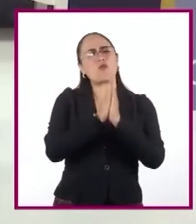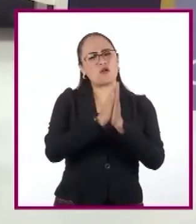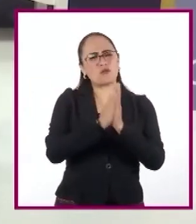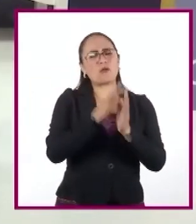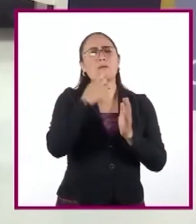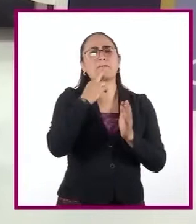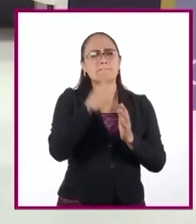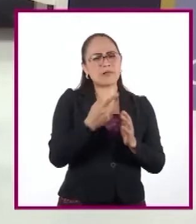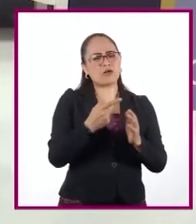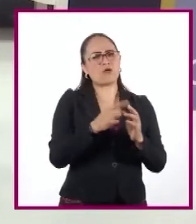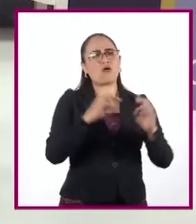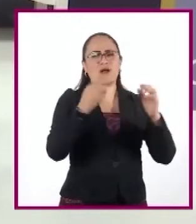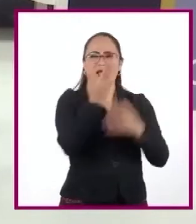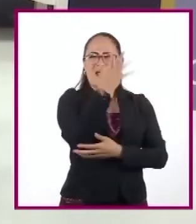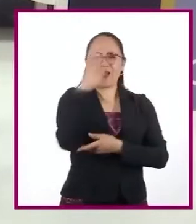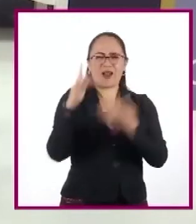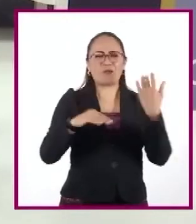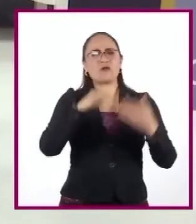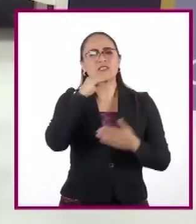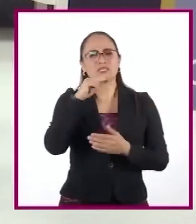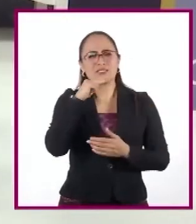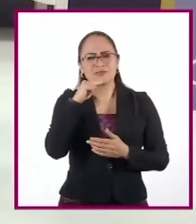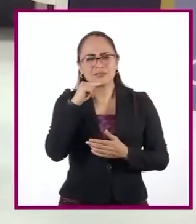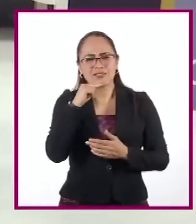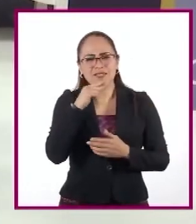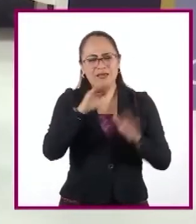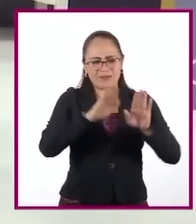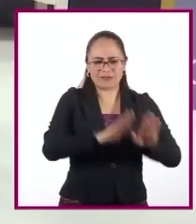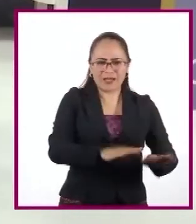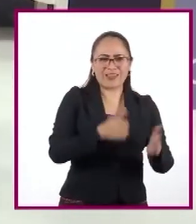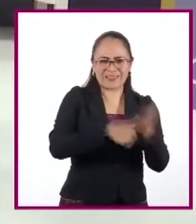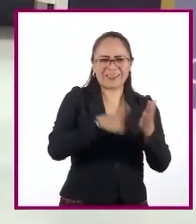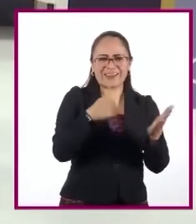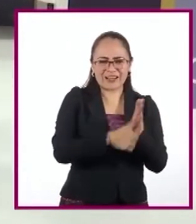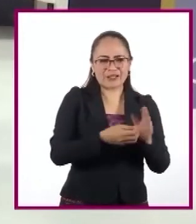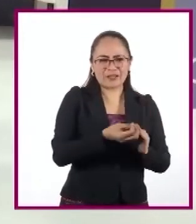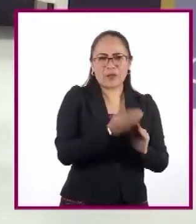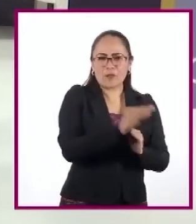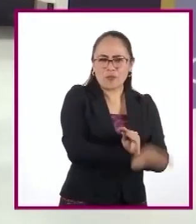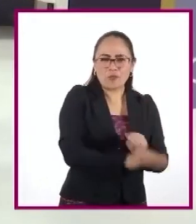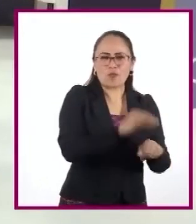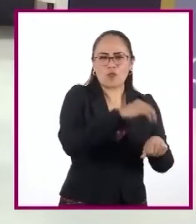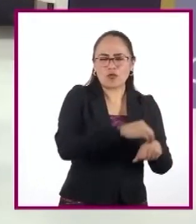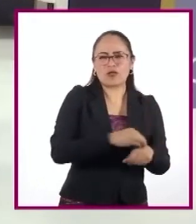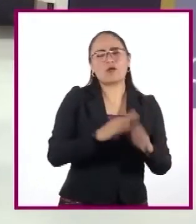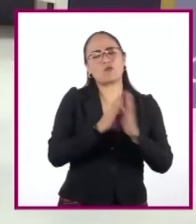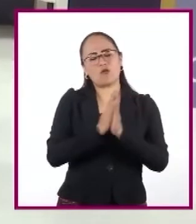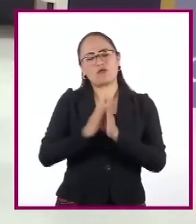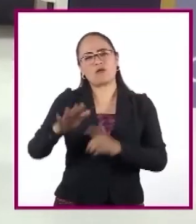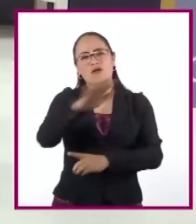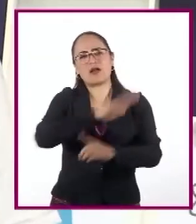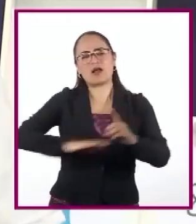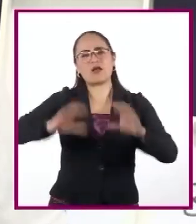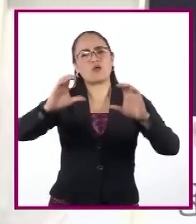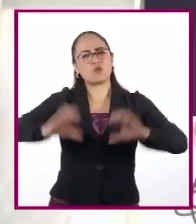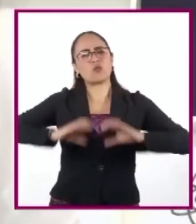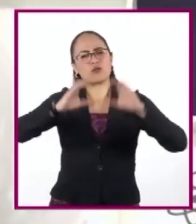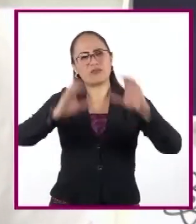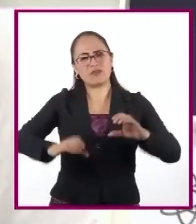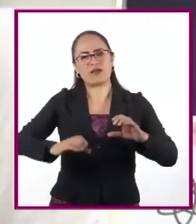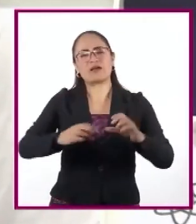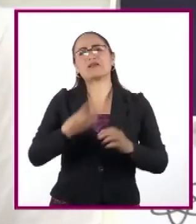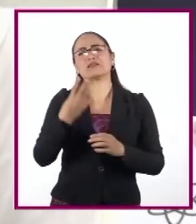una bota navideña o mándenla por correo. Cuidemos el medio ambiente. Reyes Magos sin globos. Nos